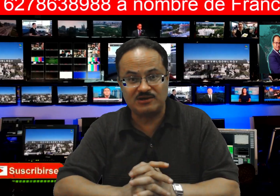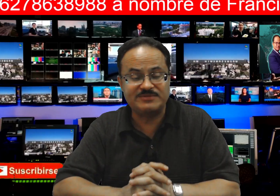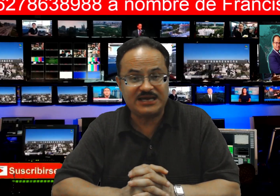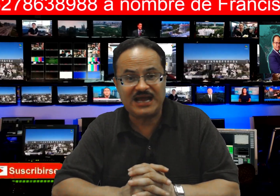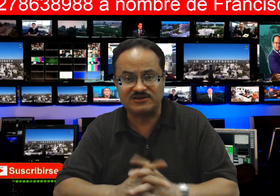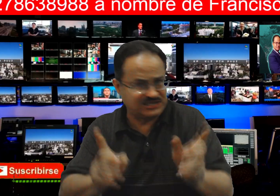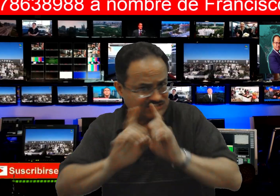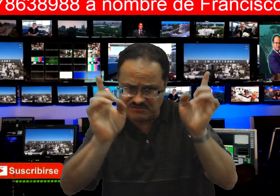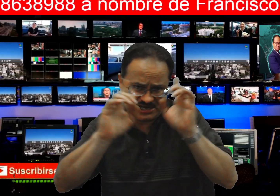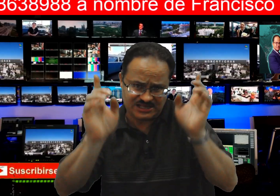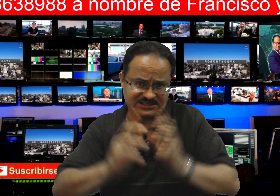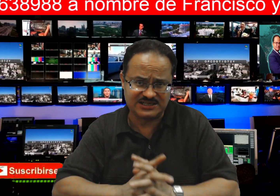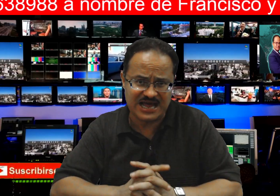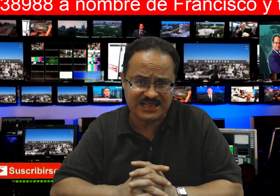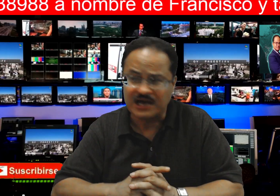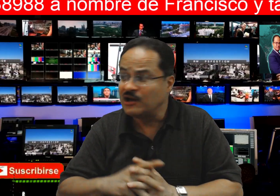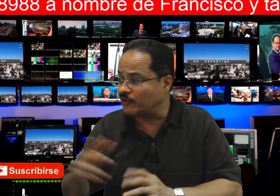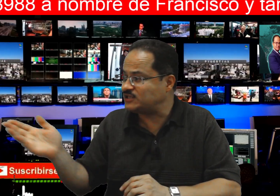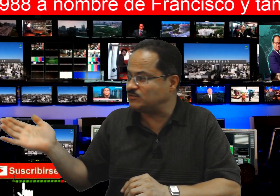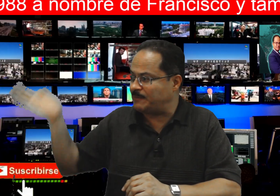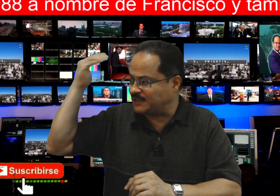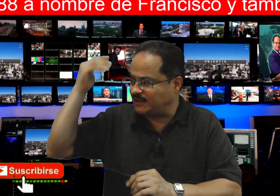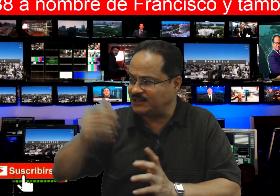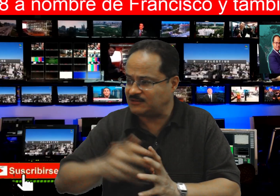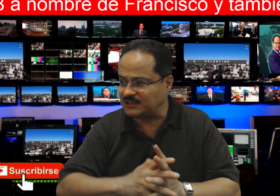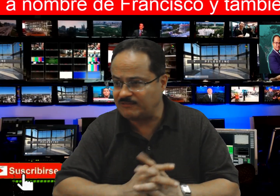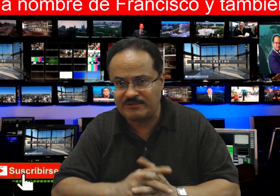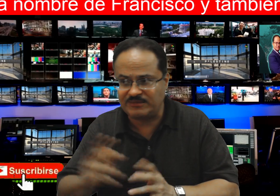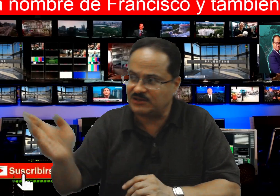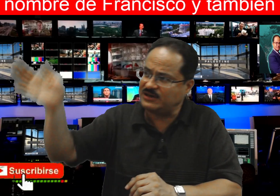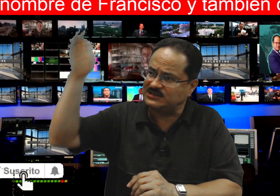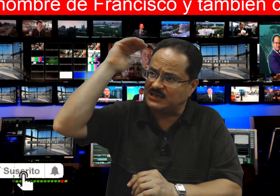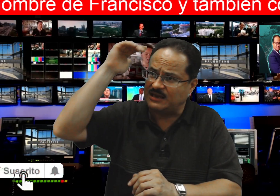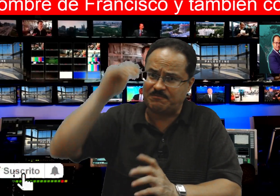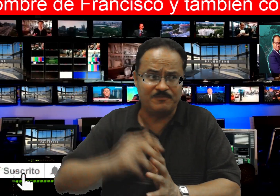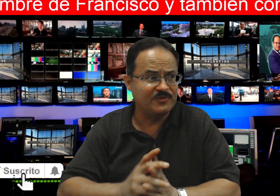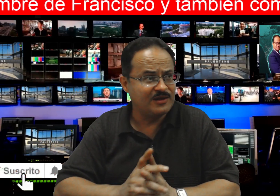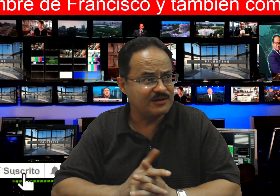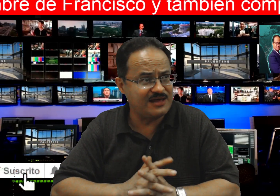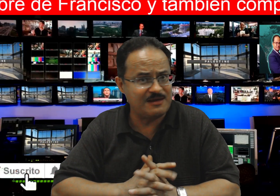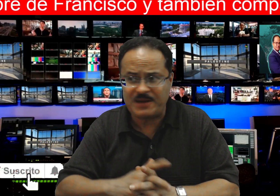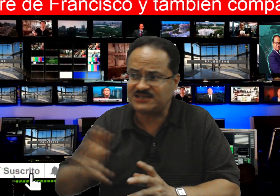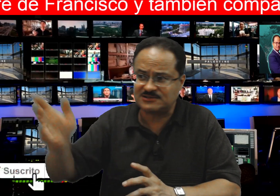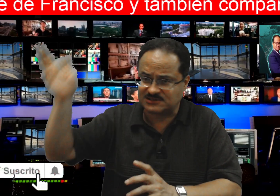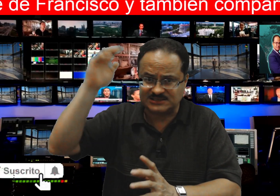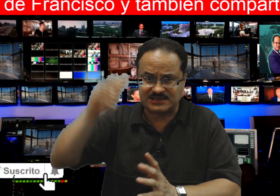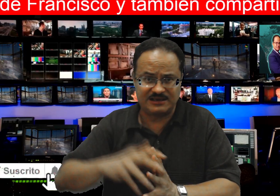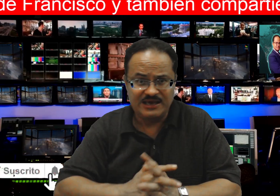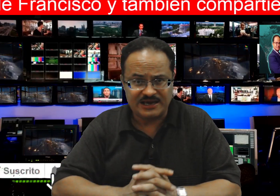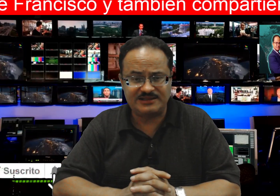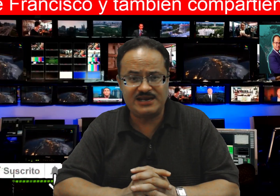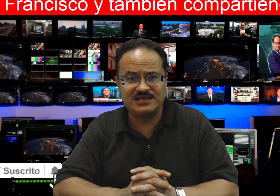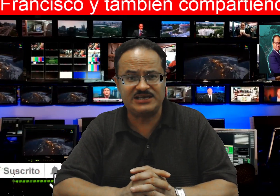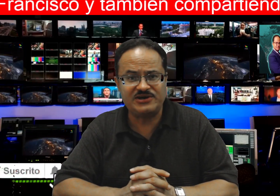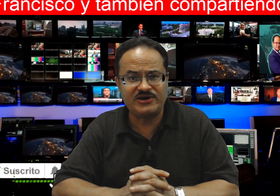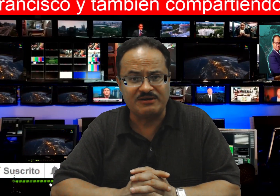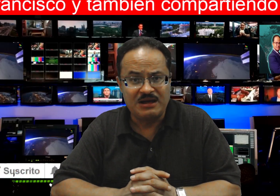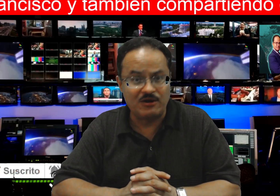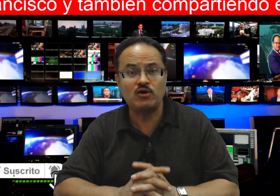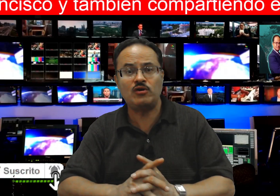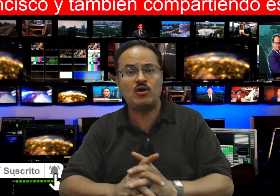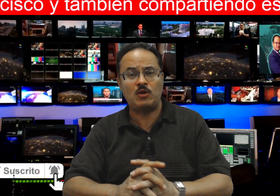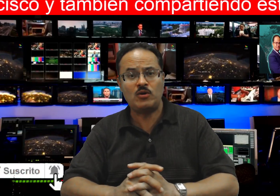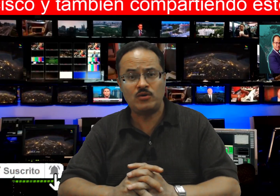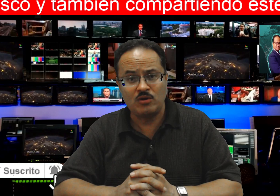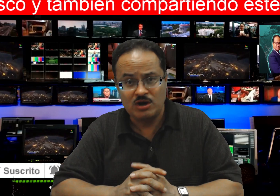costo a los mexicanos de eso no hay que decir nada o de su departamento de 9 millones de qu de pesos que que tiene el señor